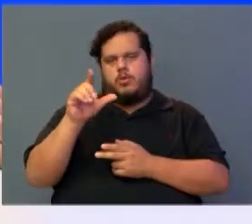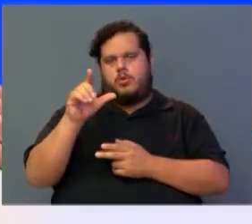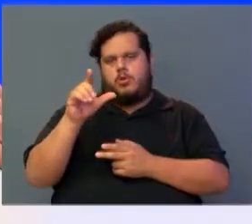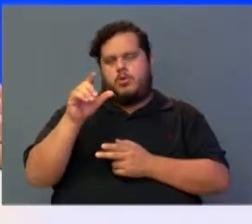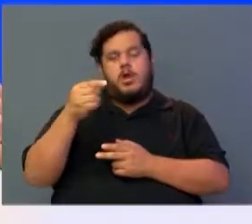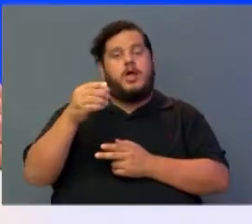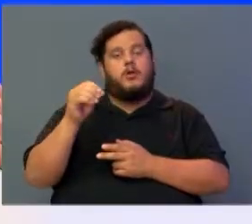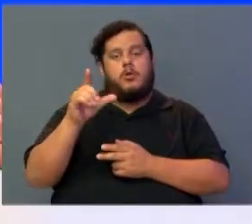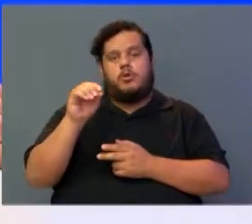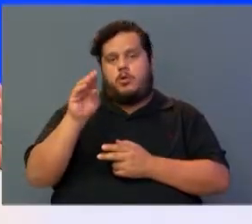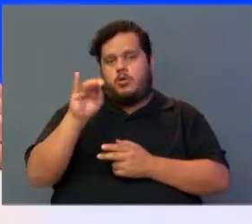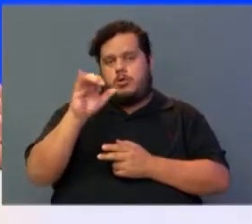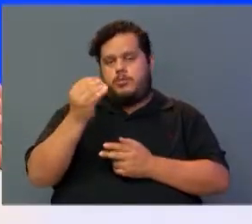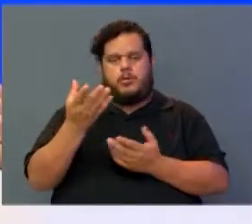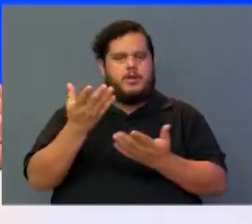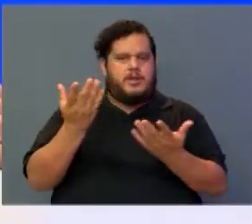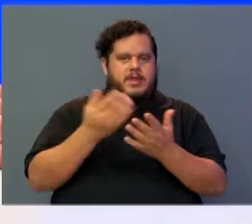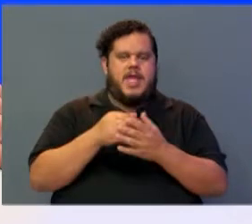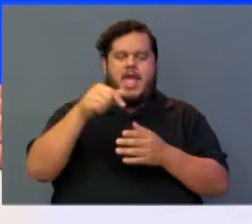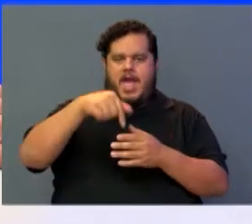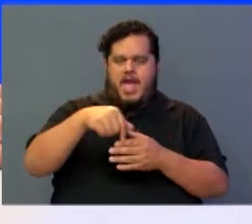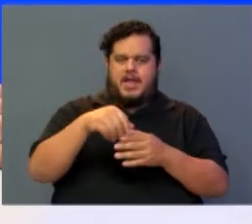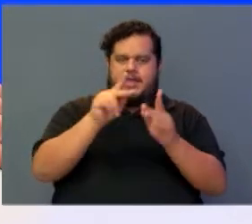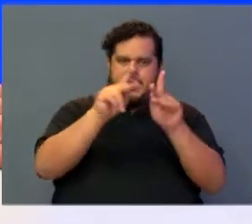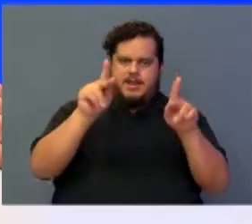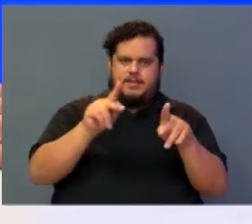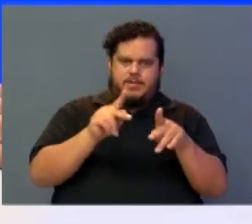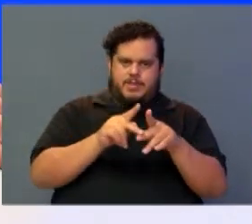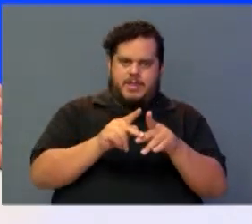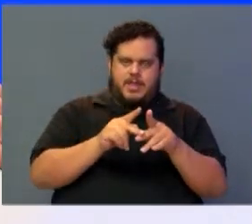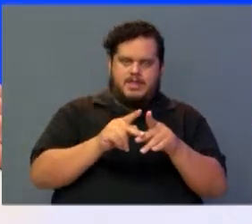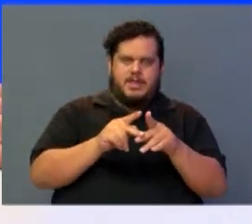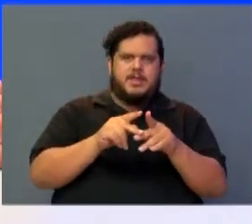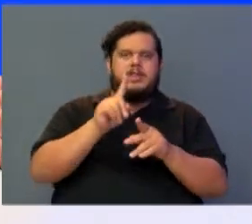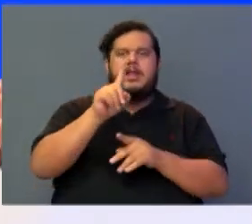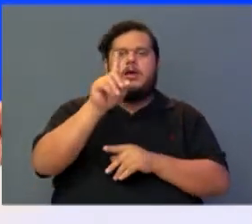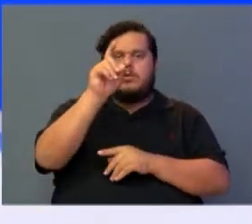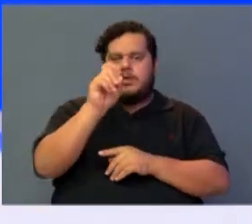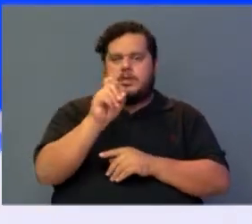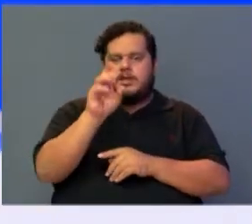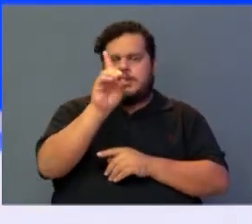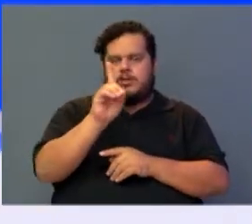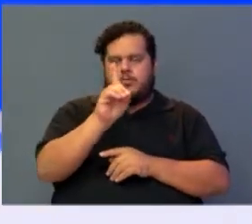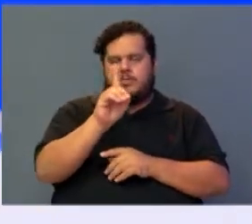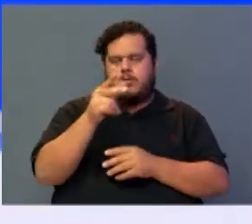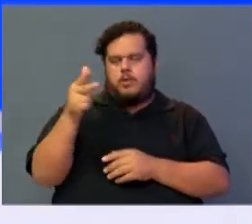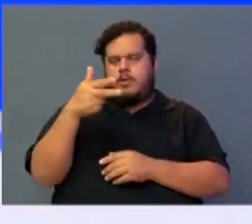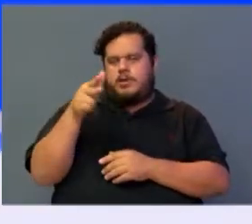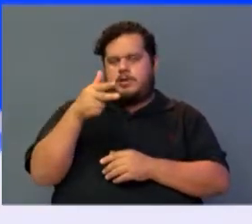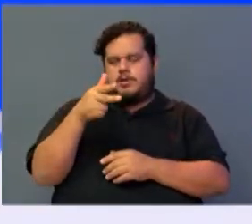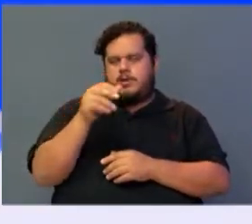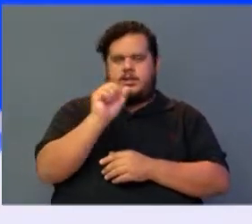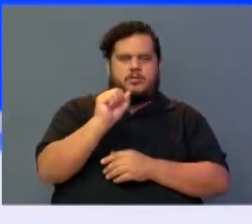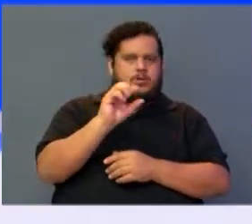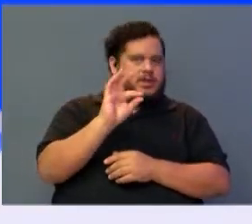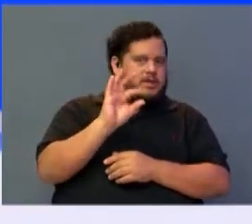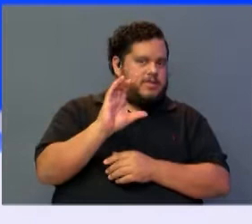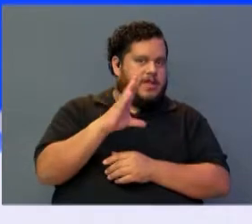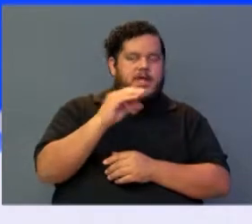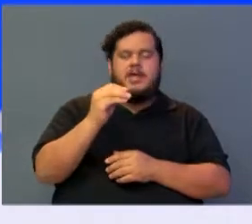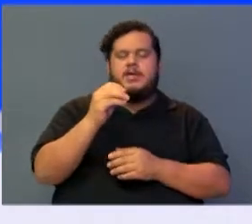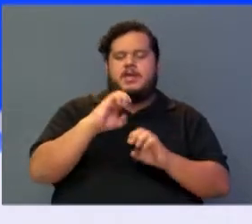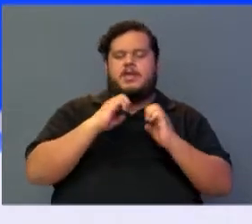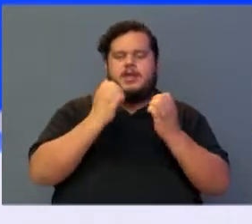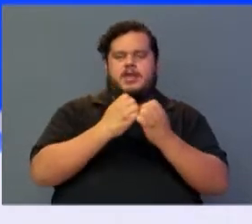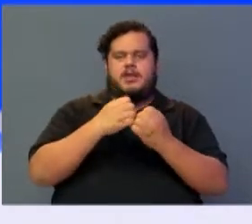repechaje, que por la pantalla de Tigo Sports pasará desde la 1:30 de la tarde del domingo la transmisión entre Sporting y el equipo del